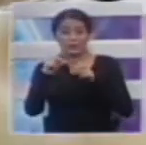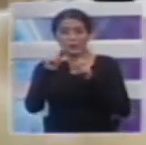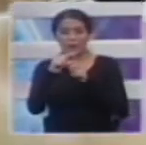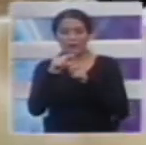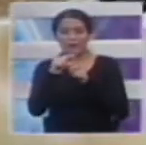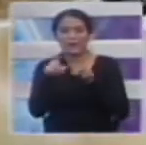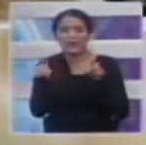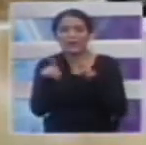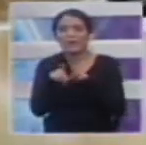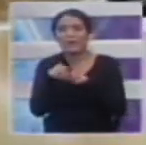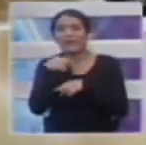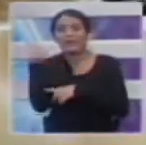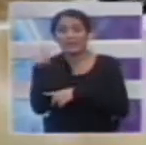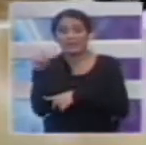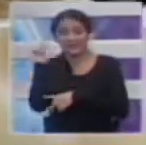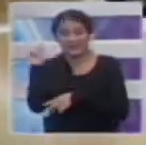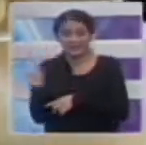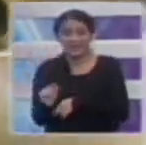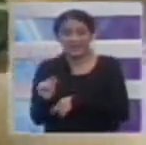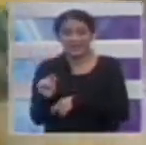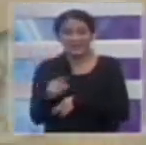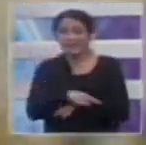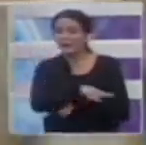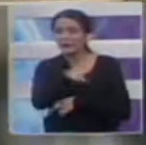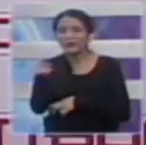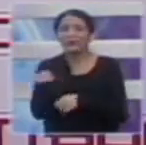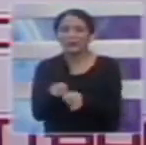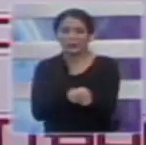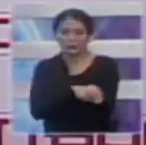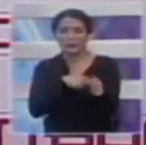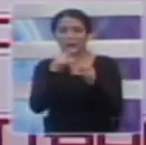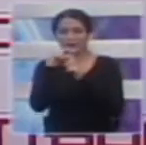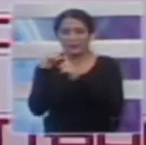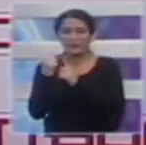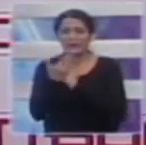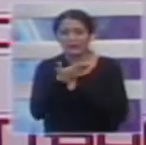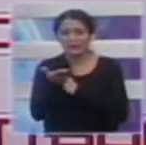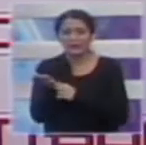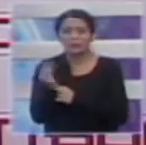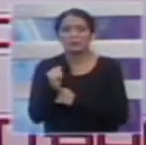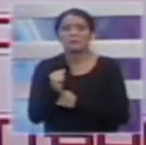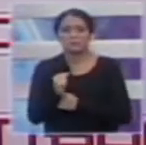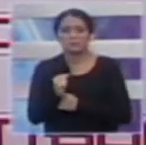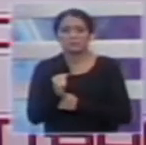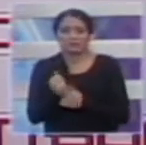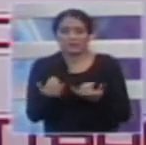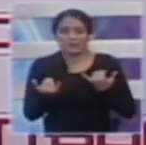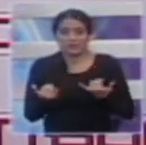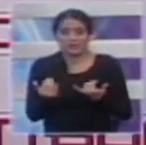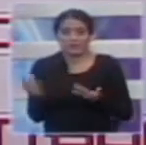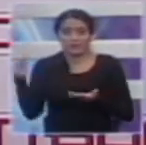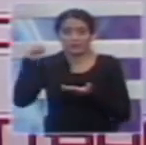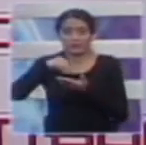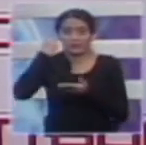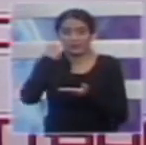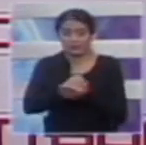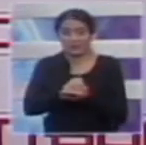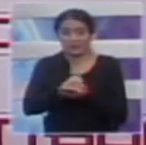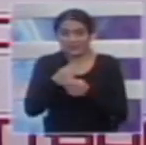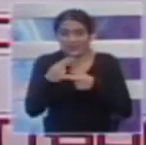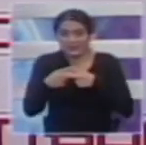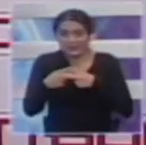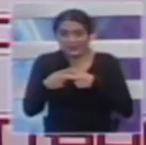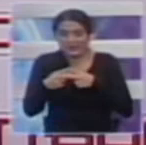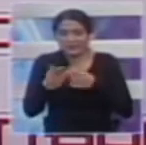y bueno, fue una forma de buscar algo que nos unía y es este espacio que queda por India y que es un lugar